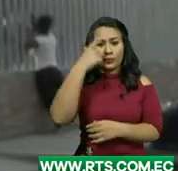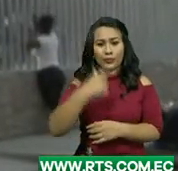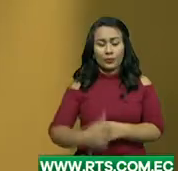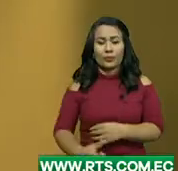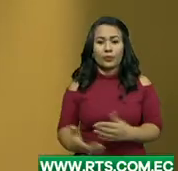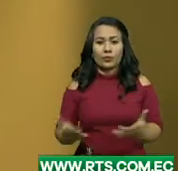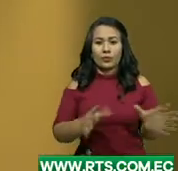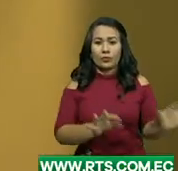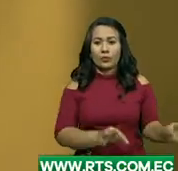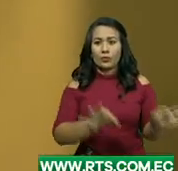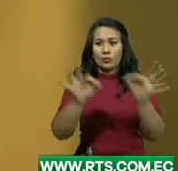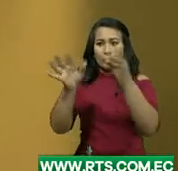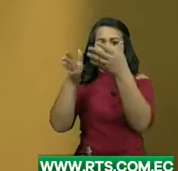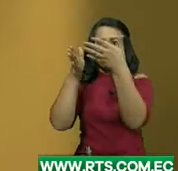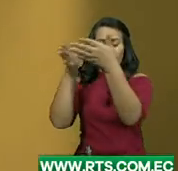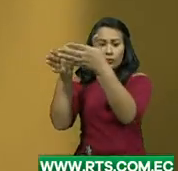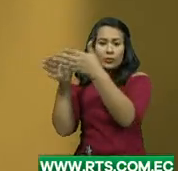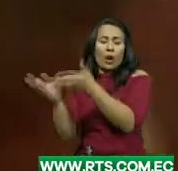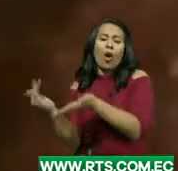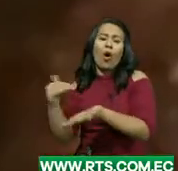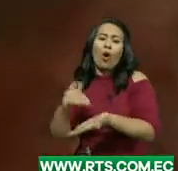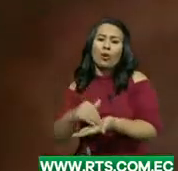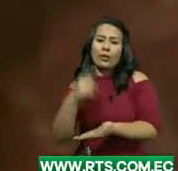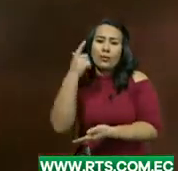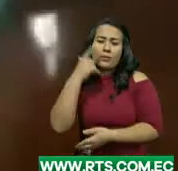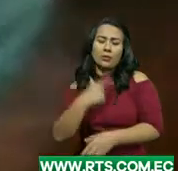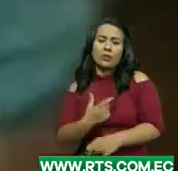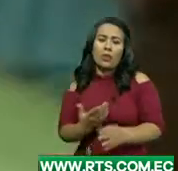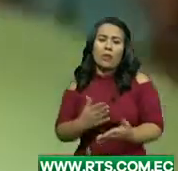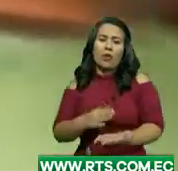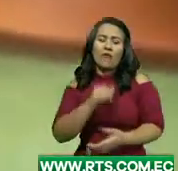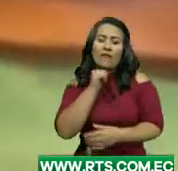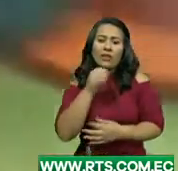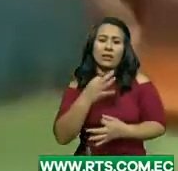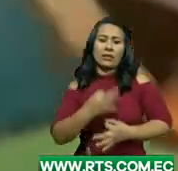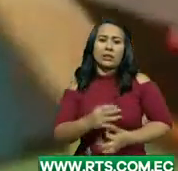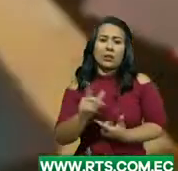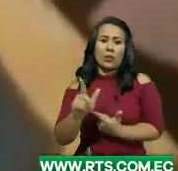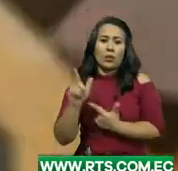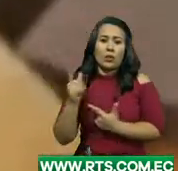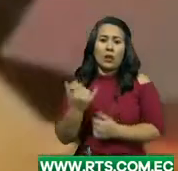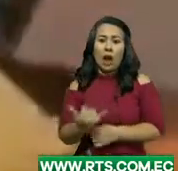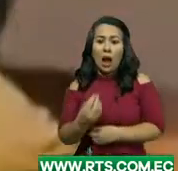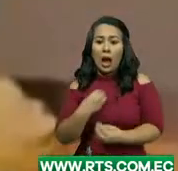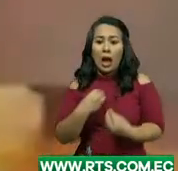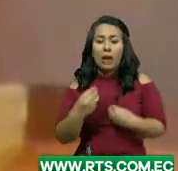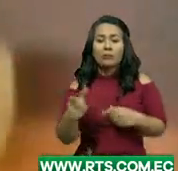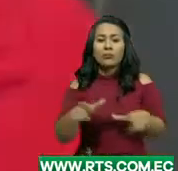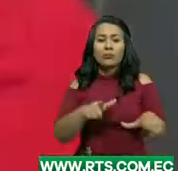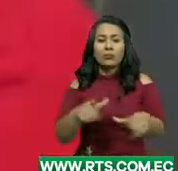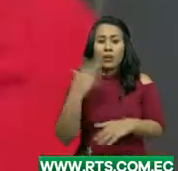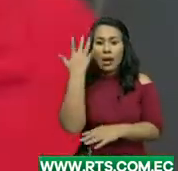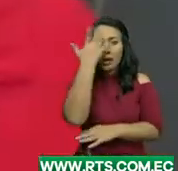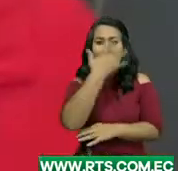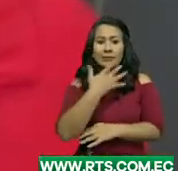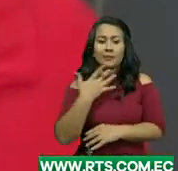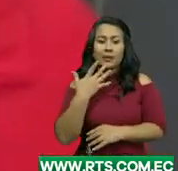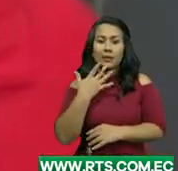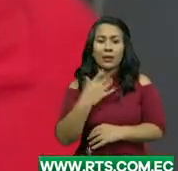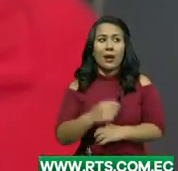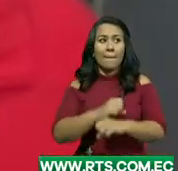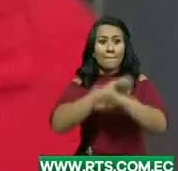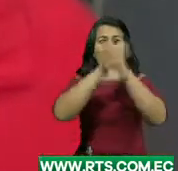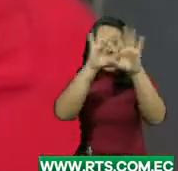trasladado a medicina legal. Una nueva víctima de la inseguridad que aparentemente estaría enfrentando la ciudad de Esmeraldas. Usted de mañana no puede